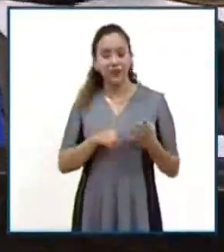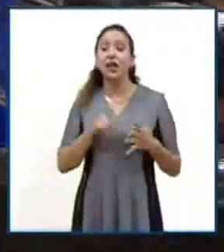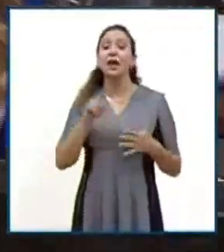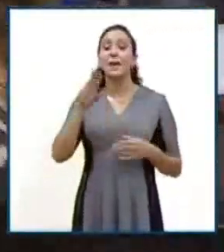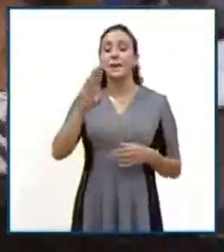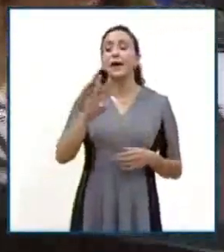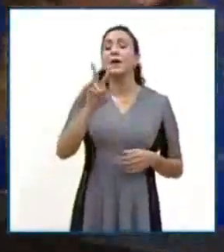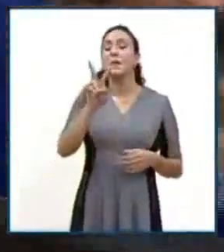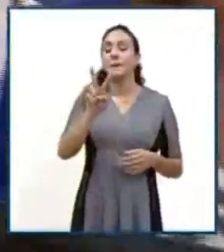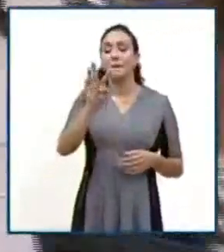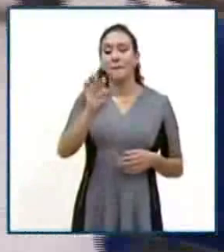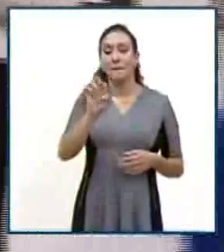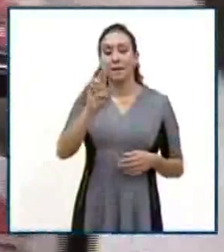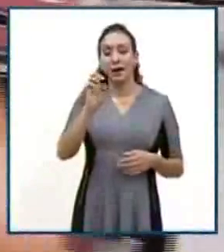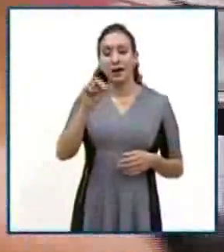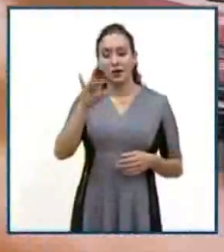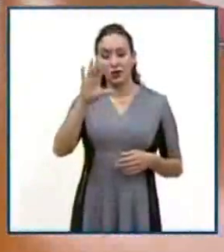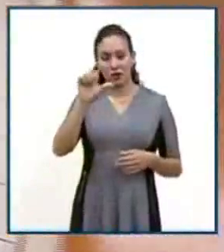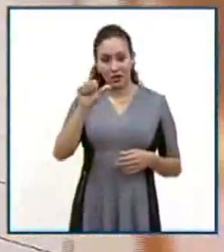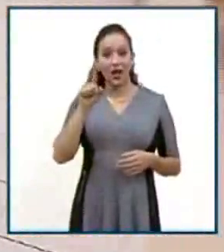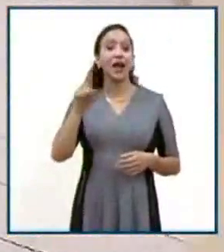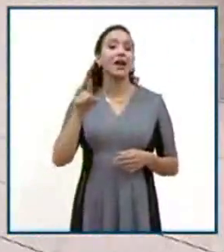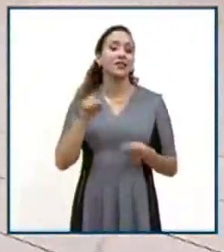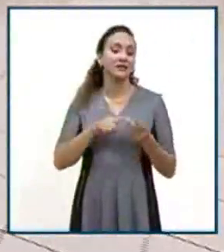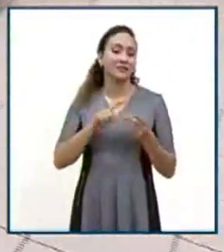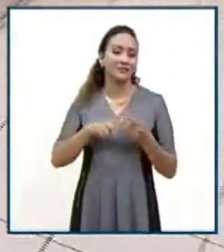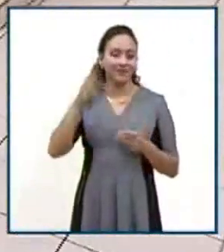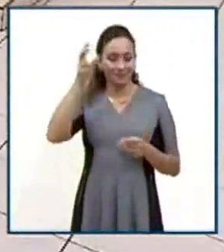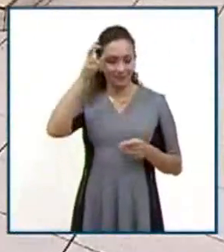de las personas en esta condición.